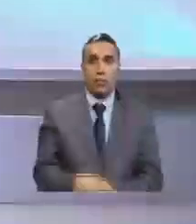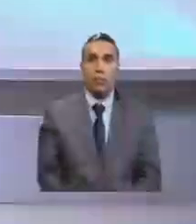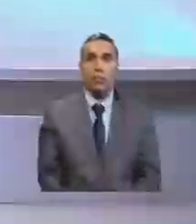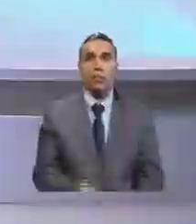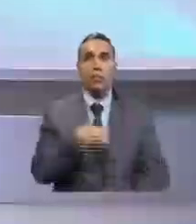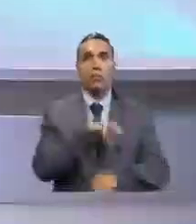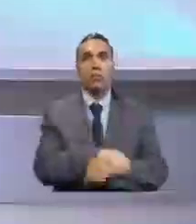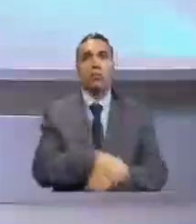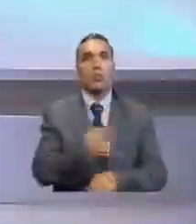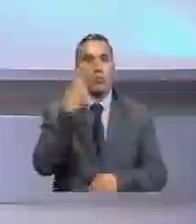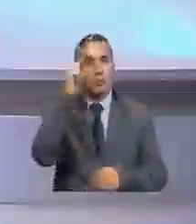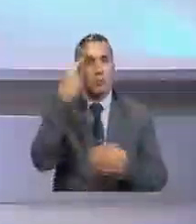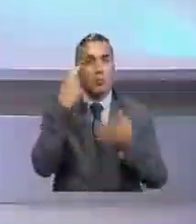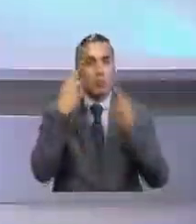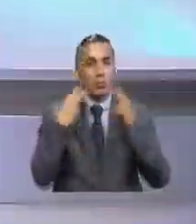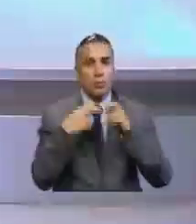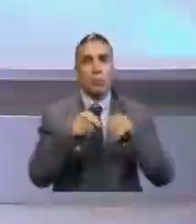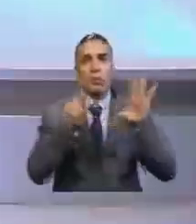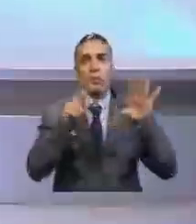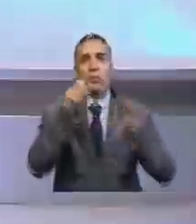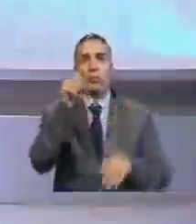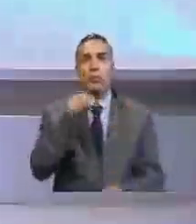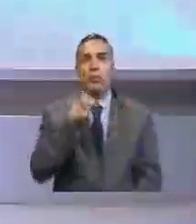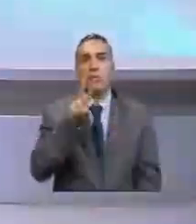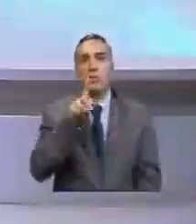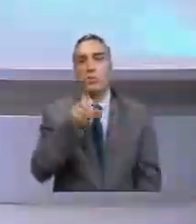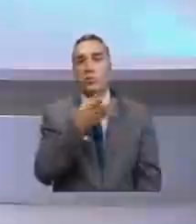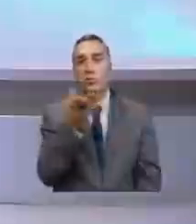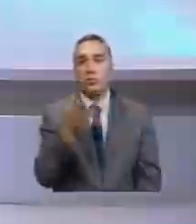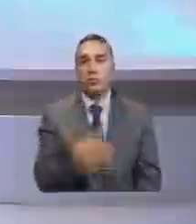fue detenido para investigaciones. 7 de la mañana con 21.